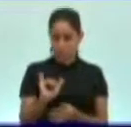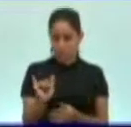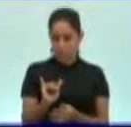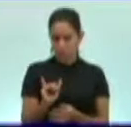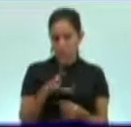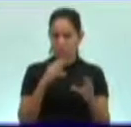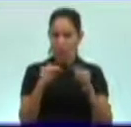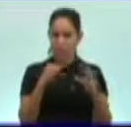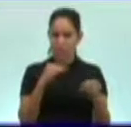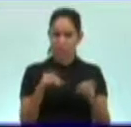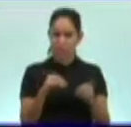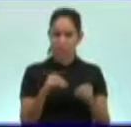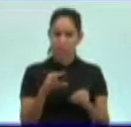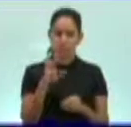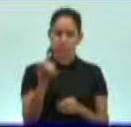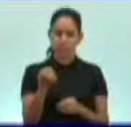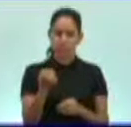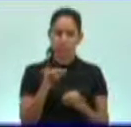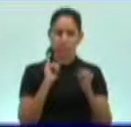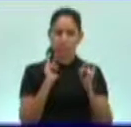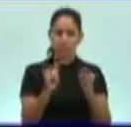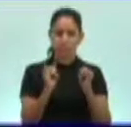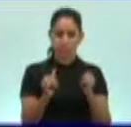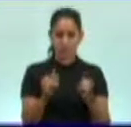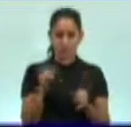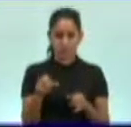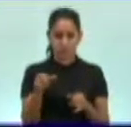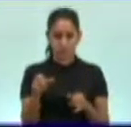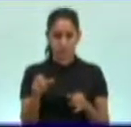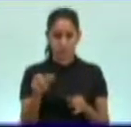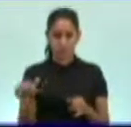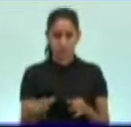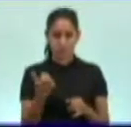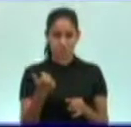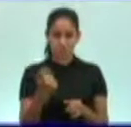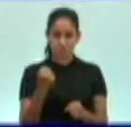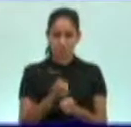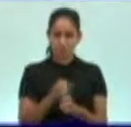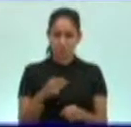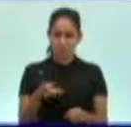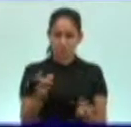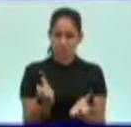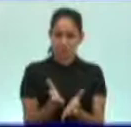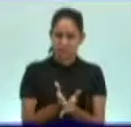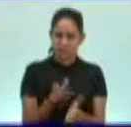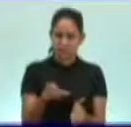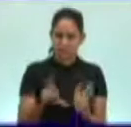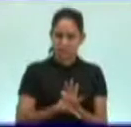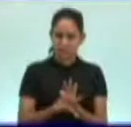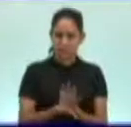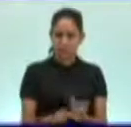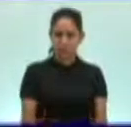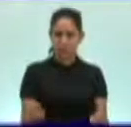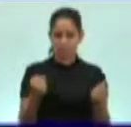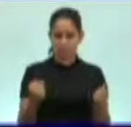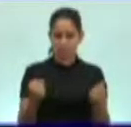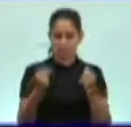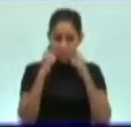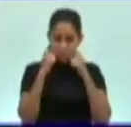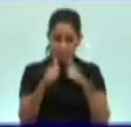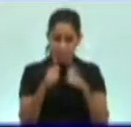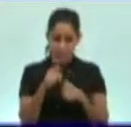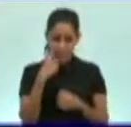el trabajo con esta ley nos fortalecerá ideológicamente, que significa convertir